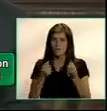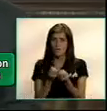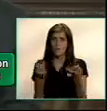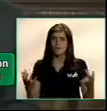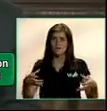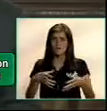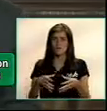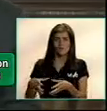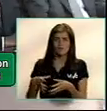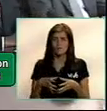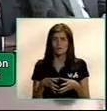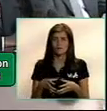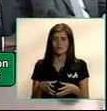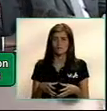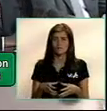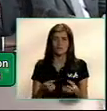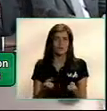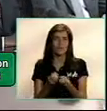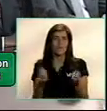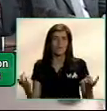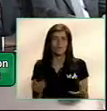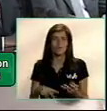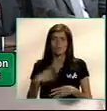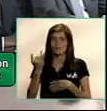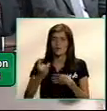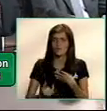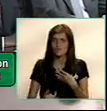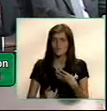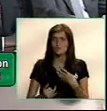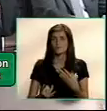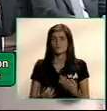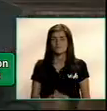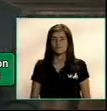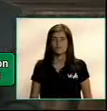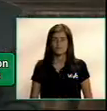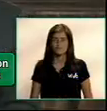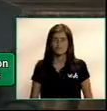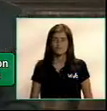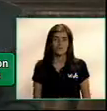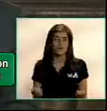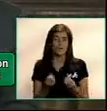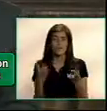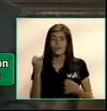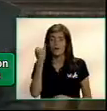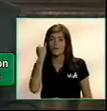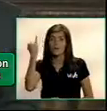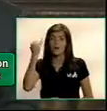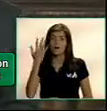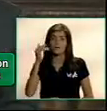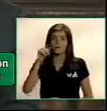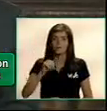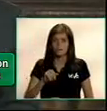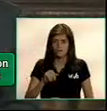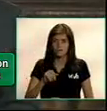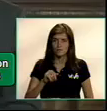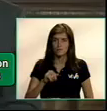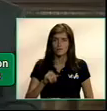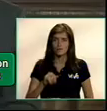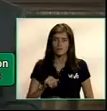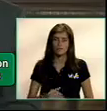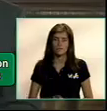reuniones, cuántos proyectos, cuántas ideas surgieron de aquí.